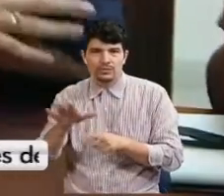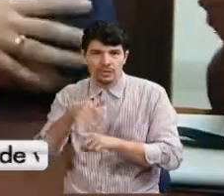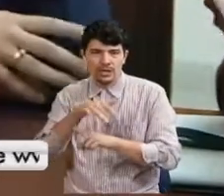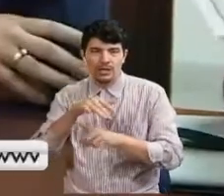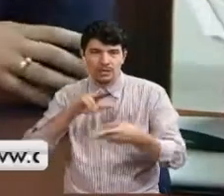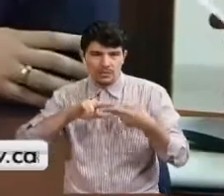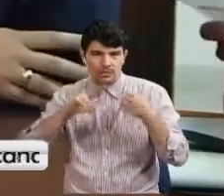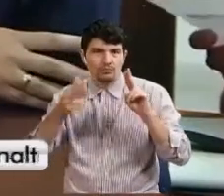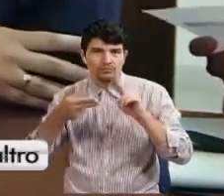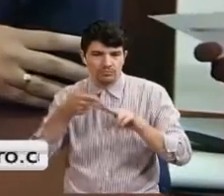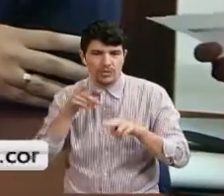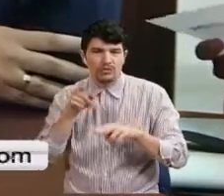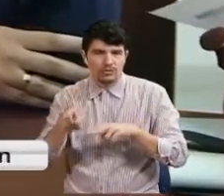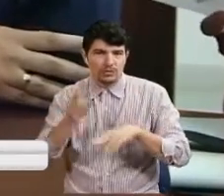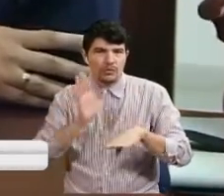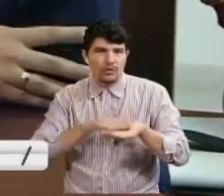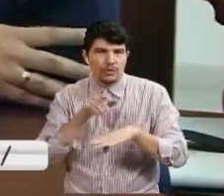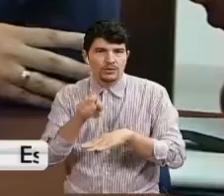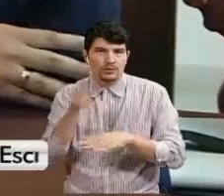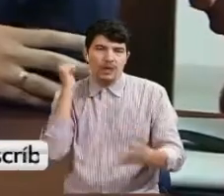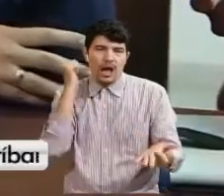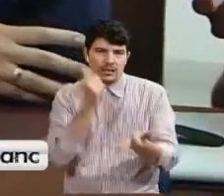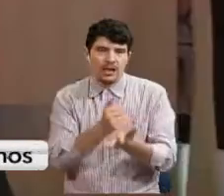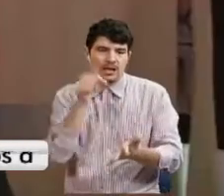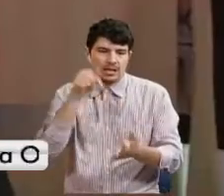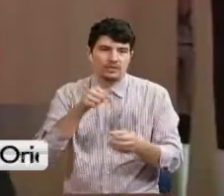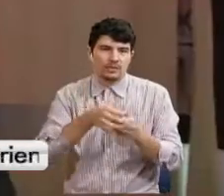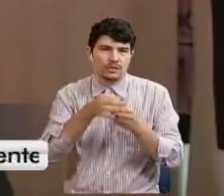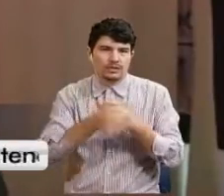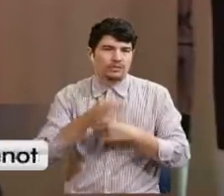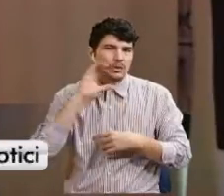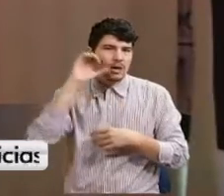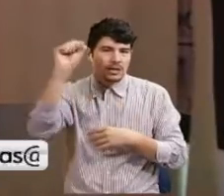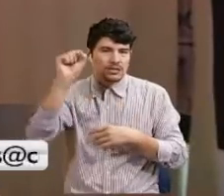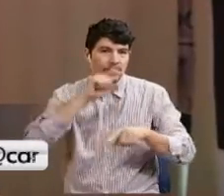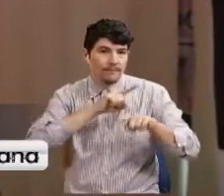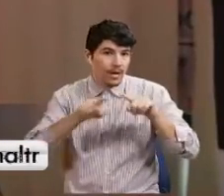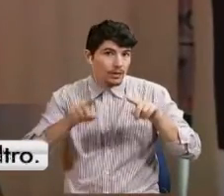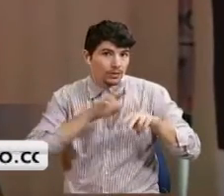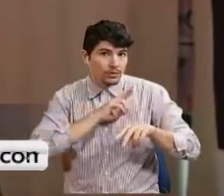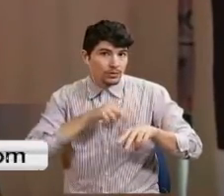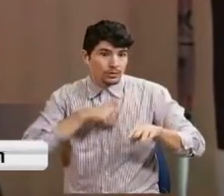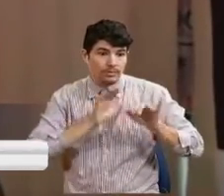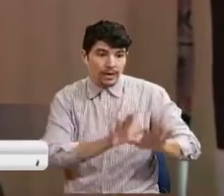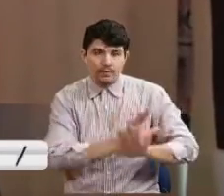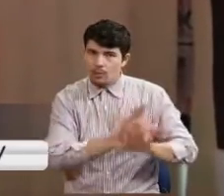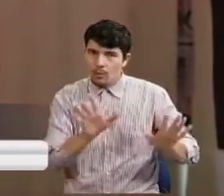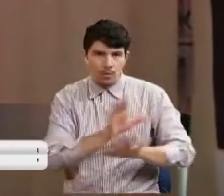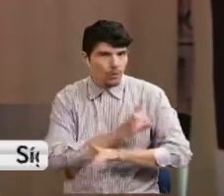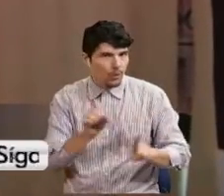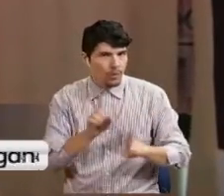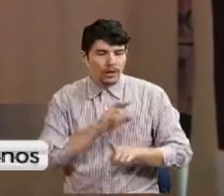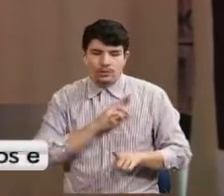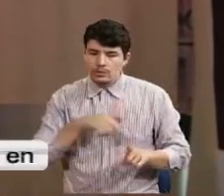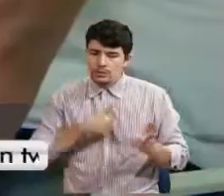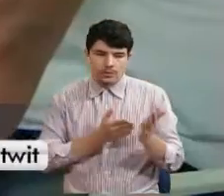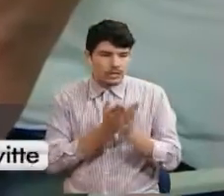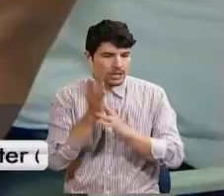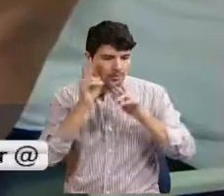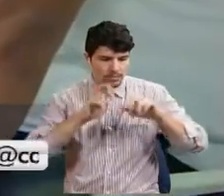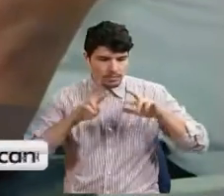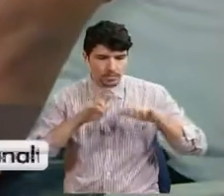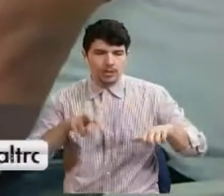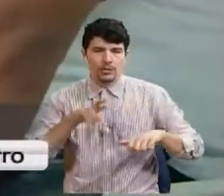los homicidios que se han presentado acá en el municipio ocaña las investigaciones continúan y nuestro interés es poder judicial izar